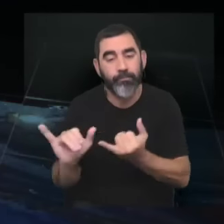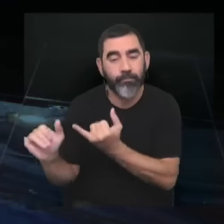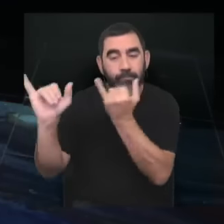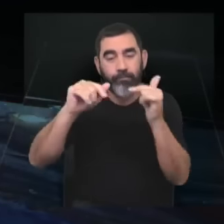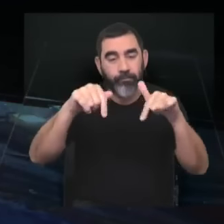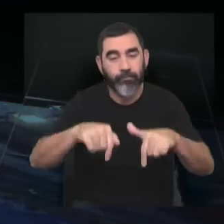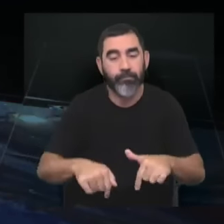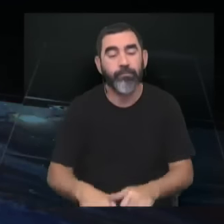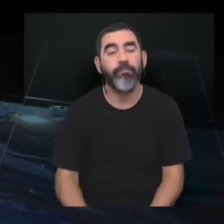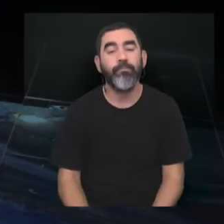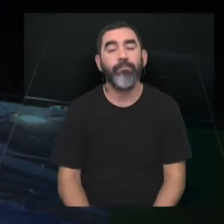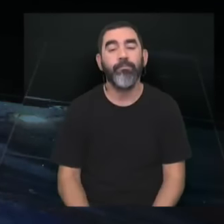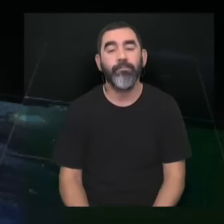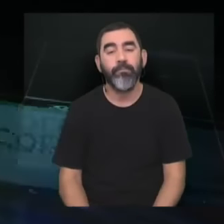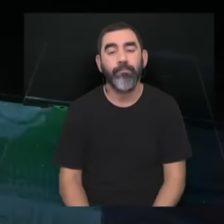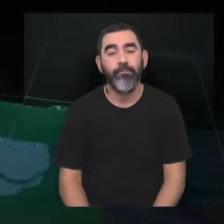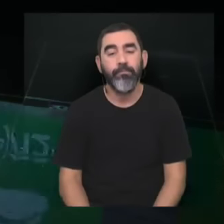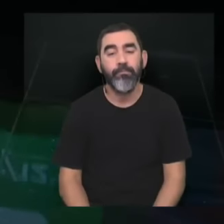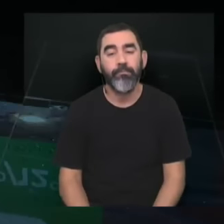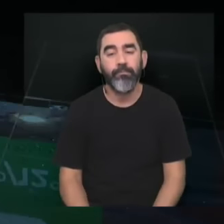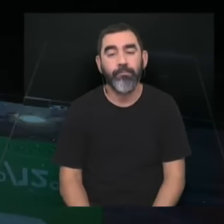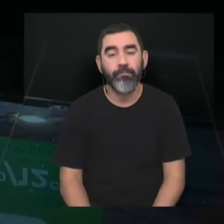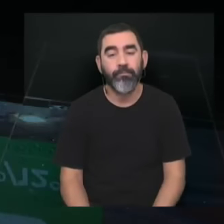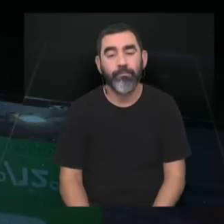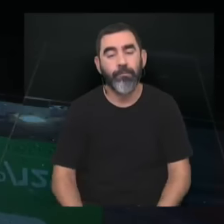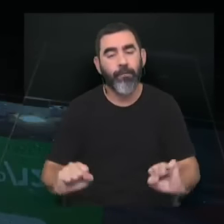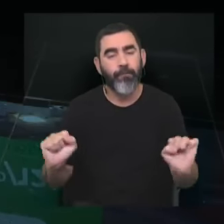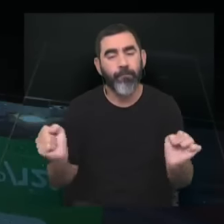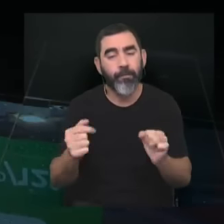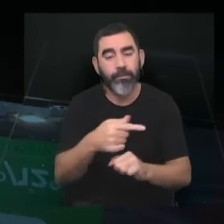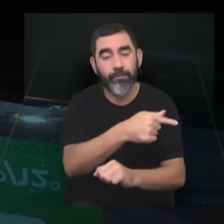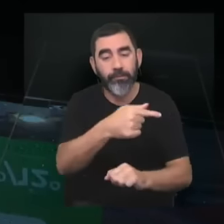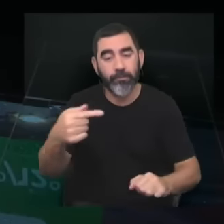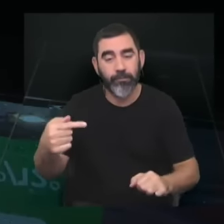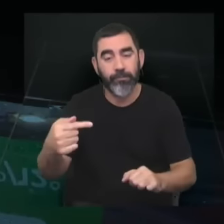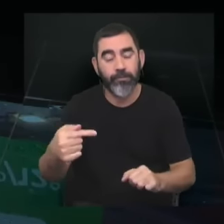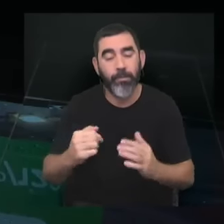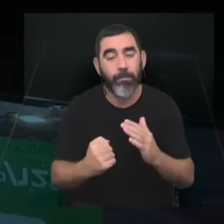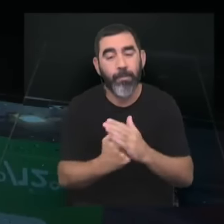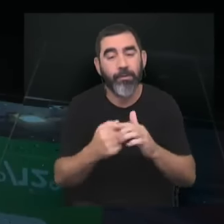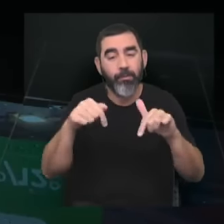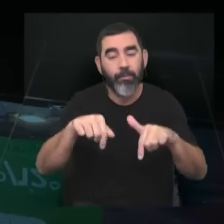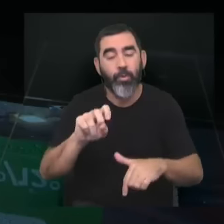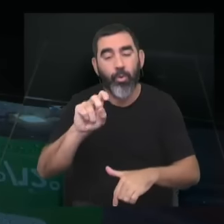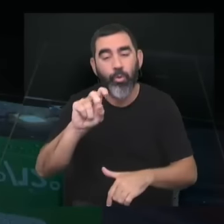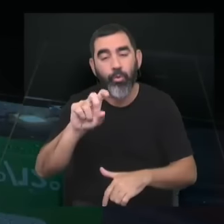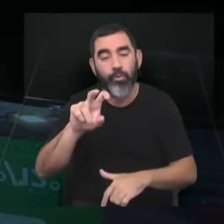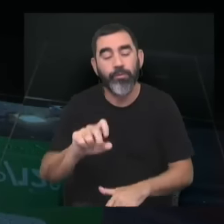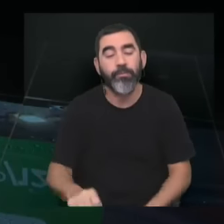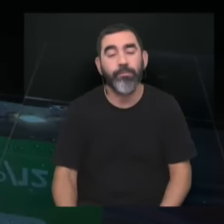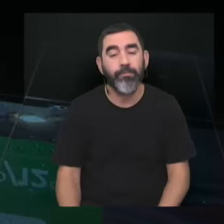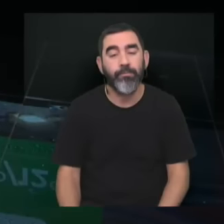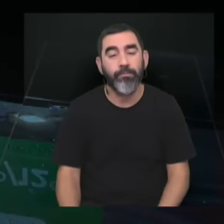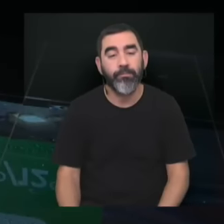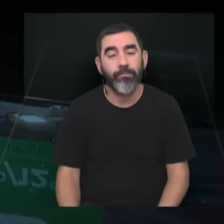el pronóstico de meteorología para las próximas horas decirles que seguirá fría esta semana Que bueno la máxima de hoy va a ser 12 gr